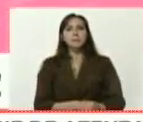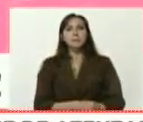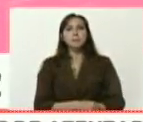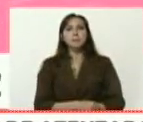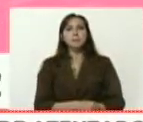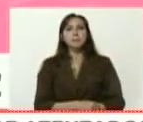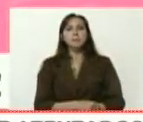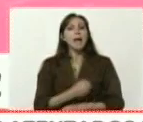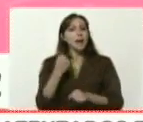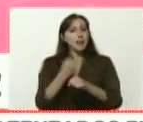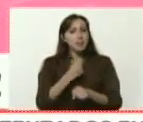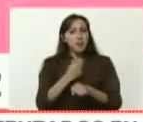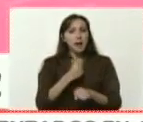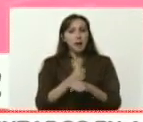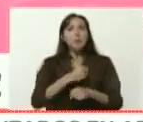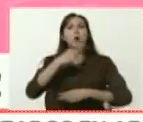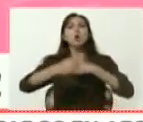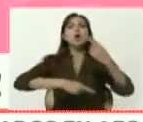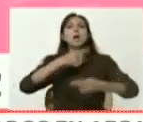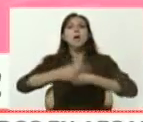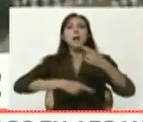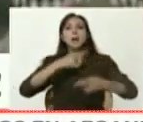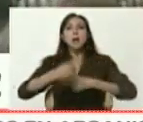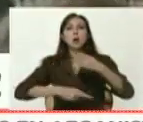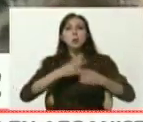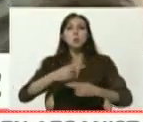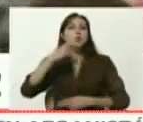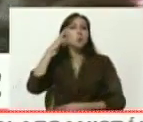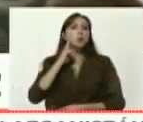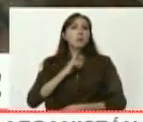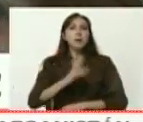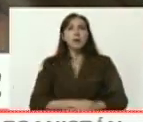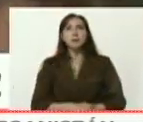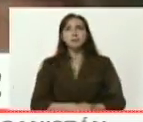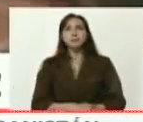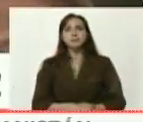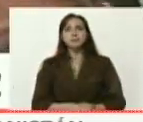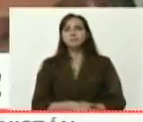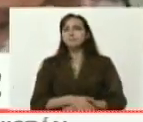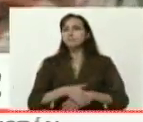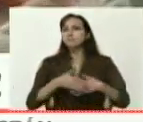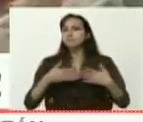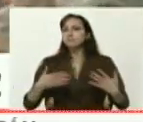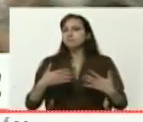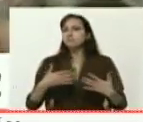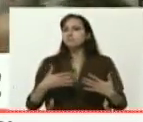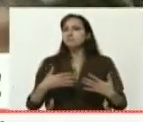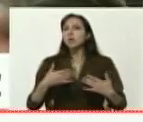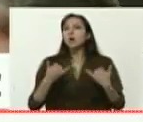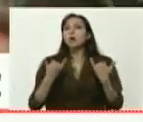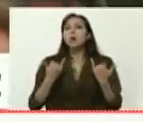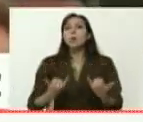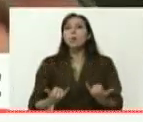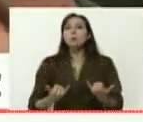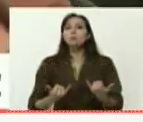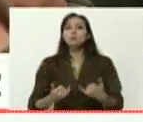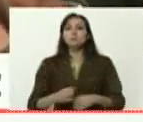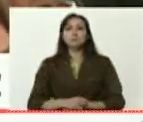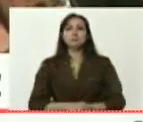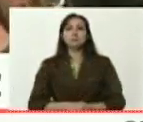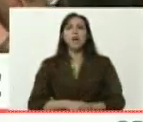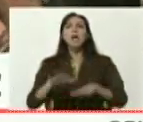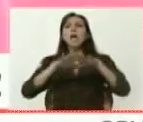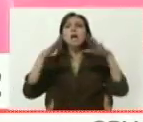cosecha que hoy significa la Revolución Bolivariana. ¿Y qué significa hoy Venezuela, Soto Roja, en el